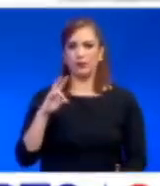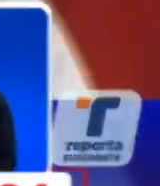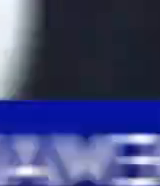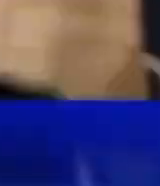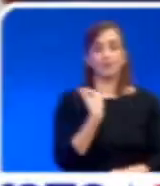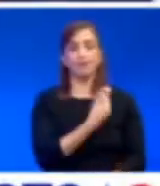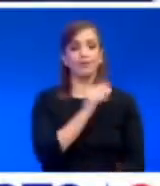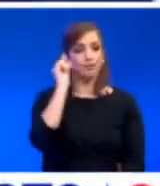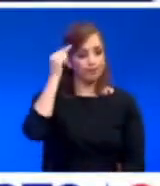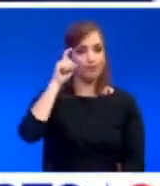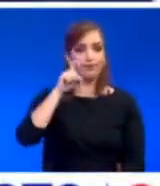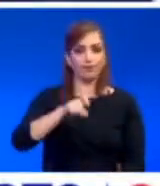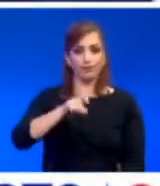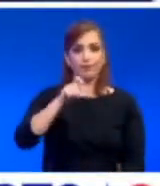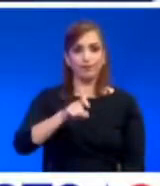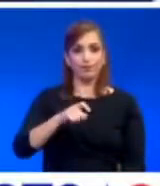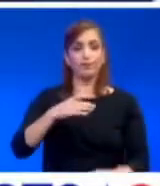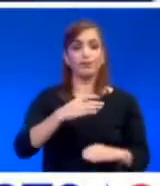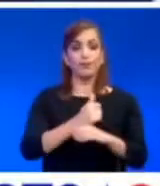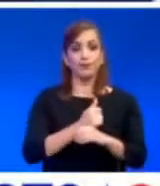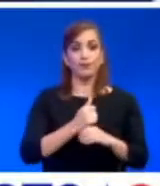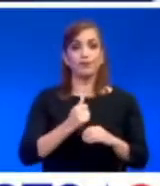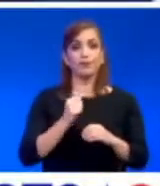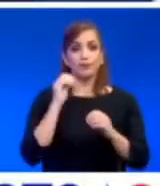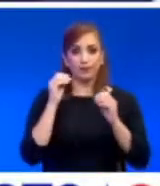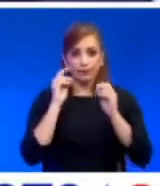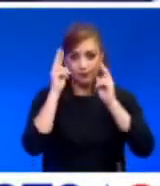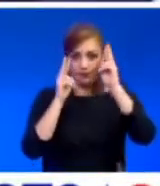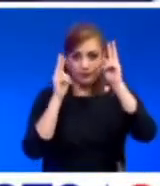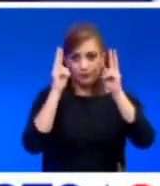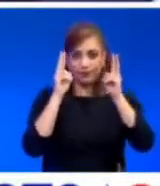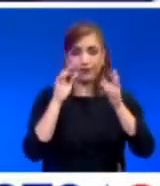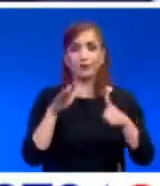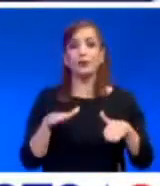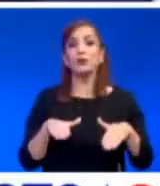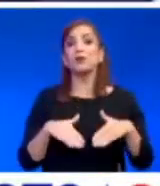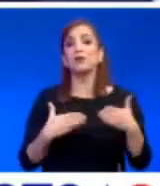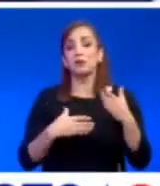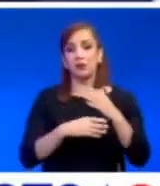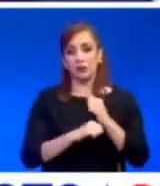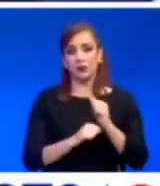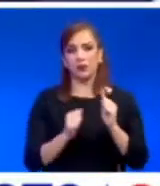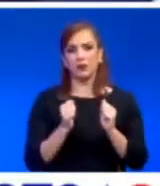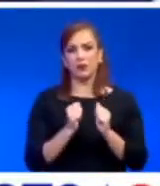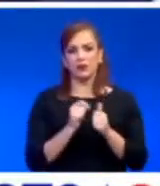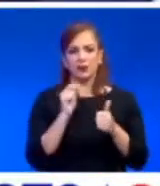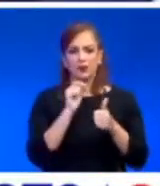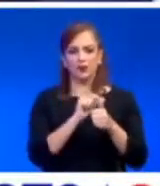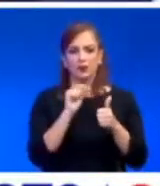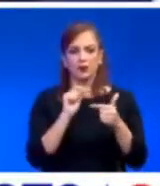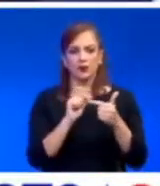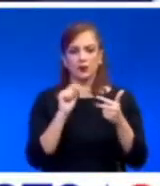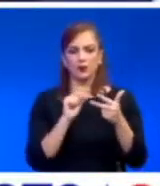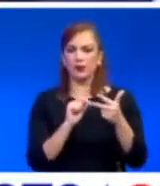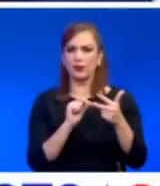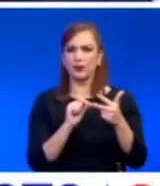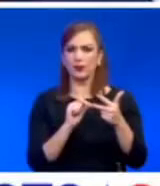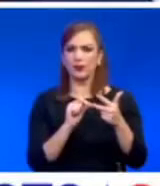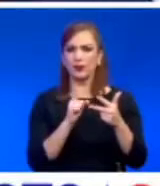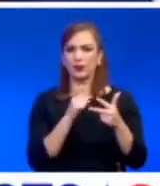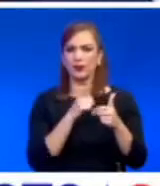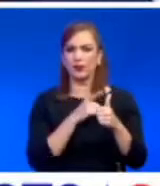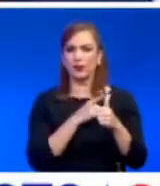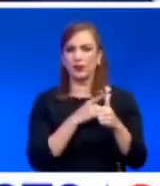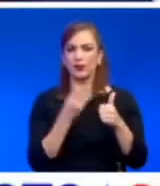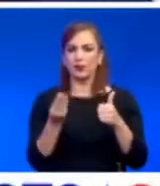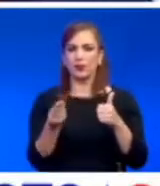promoción internacional. Necesitamos generar demanda y esa demanda la vamos a generar con medidas muy puntuales, medidas estratégicas. Primero que le